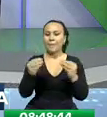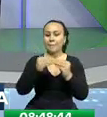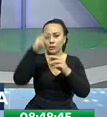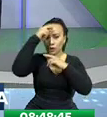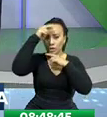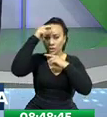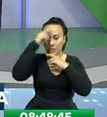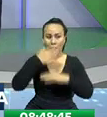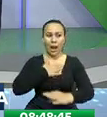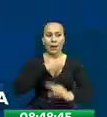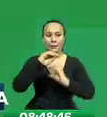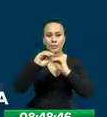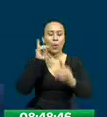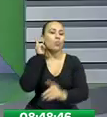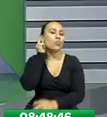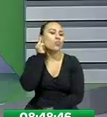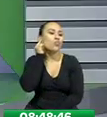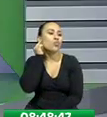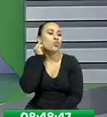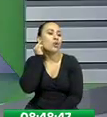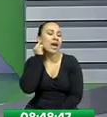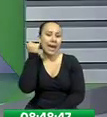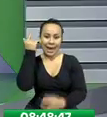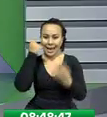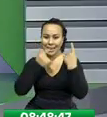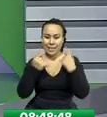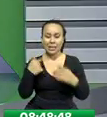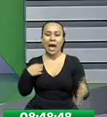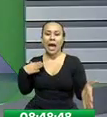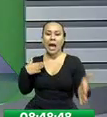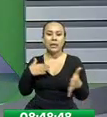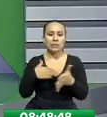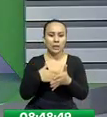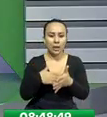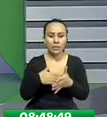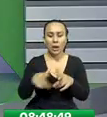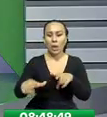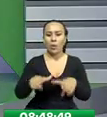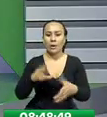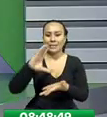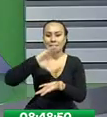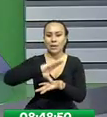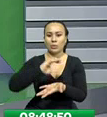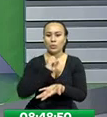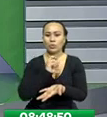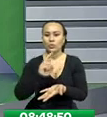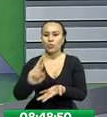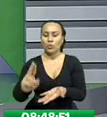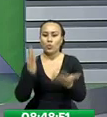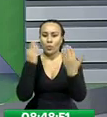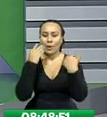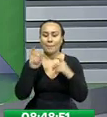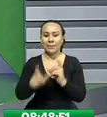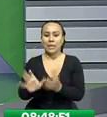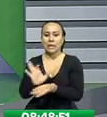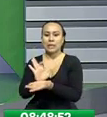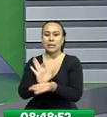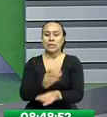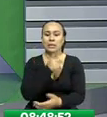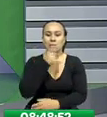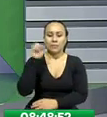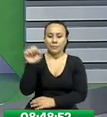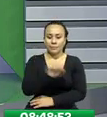ahora, les comentamos que una mujer resultó herida en un accidente de tránsito en el centro sur de Guayaquil. Según los testigos, uno de los